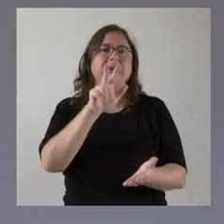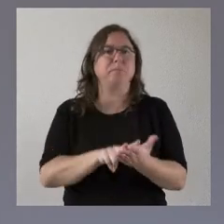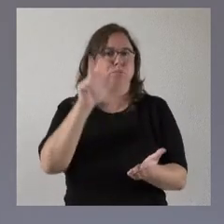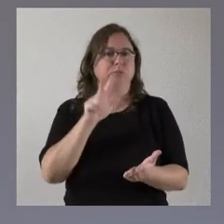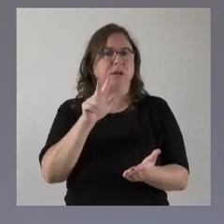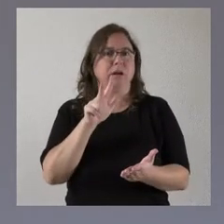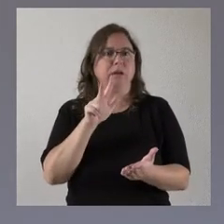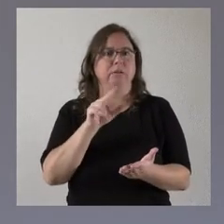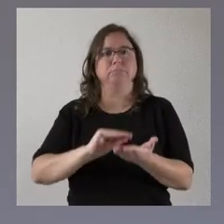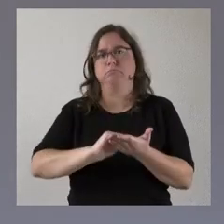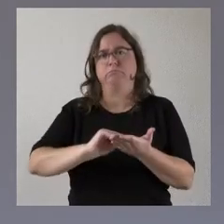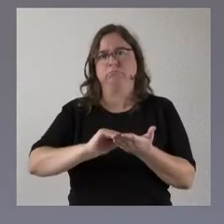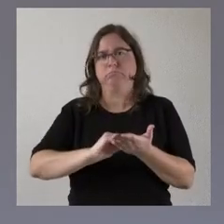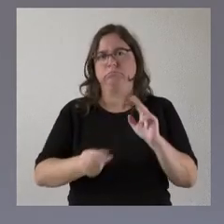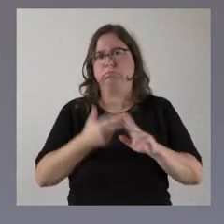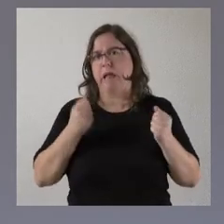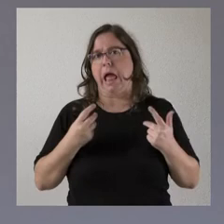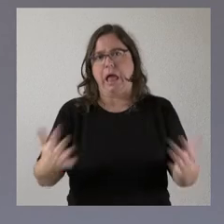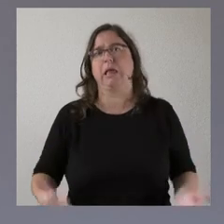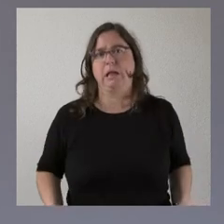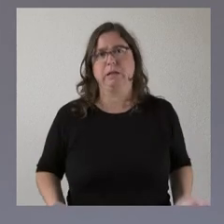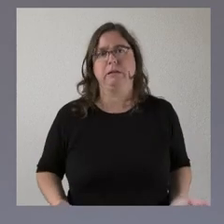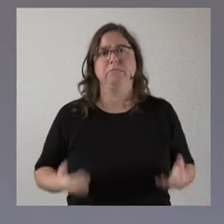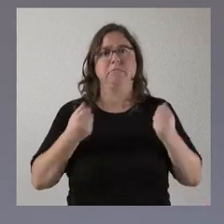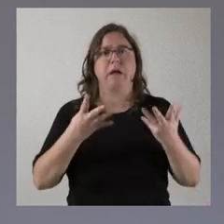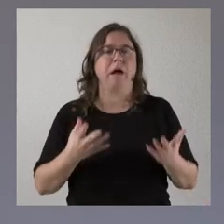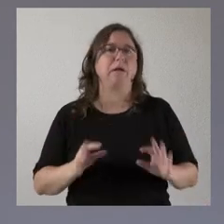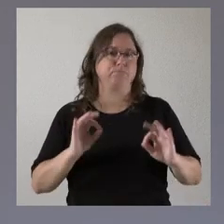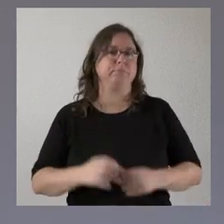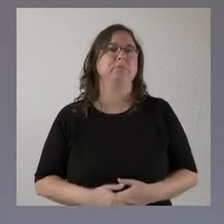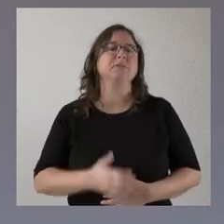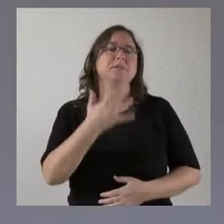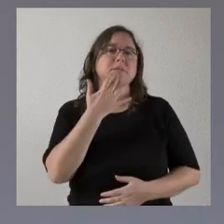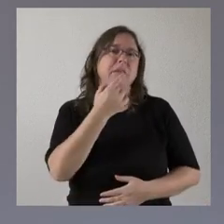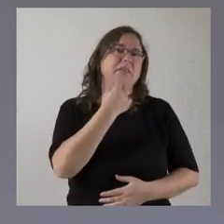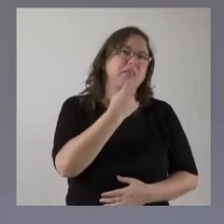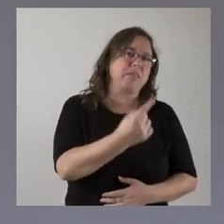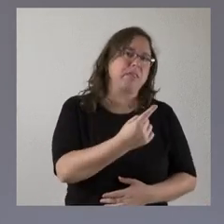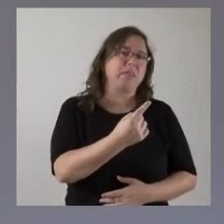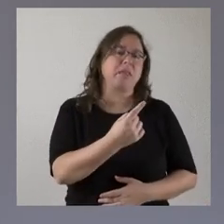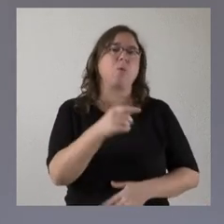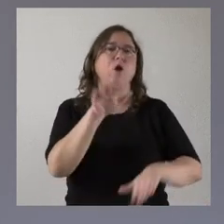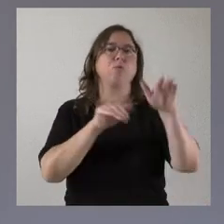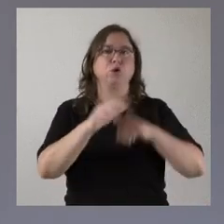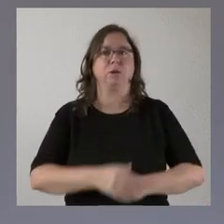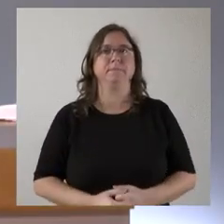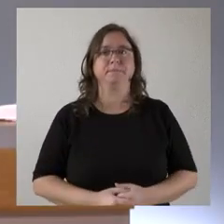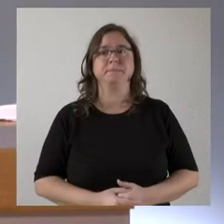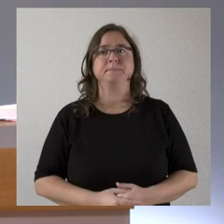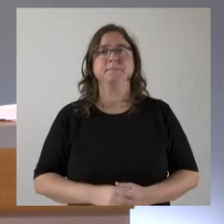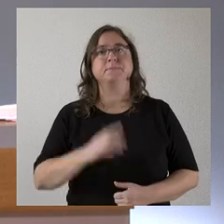se resolverán de la manera más ágil posible y a la mayor brevedad posible según lo que esté establecido en la convocatoria